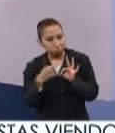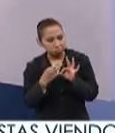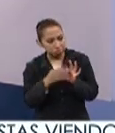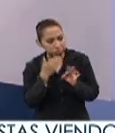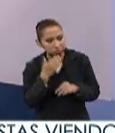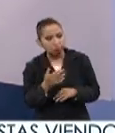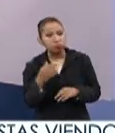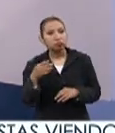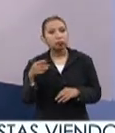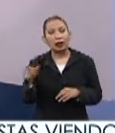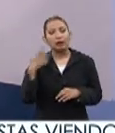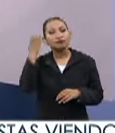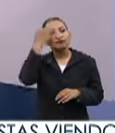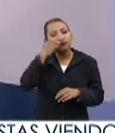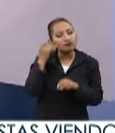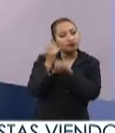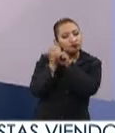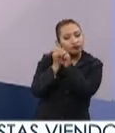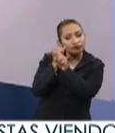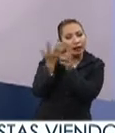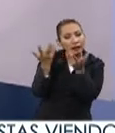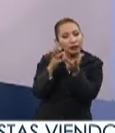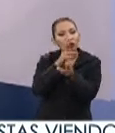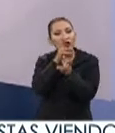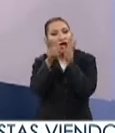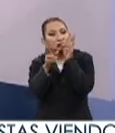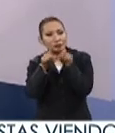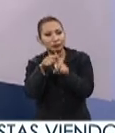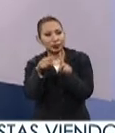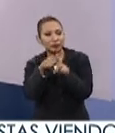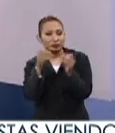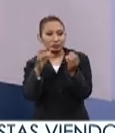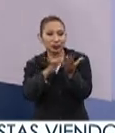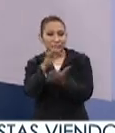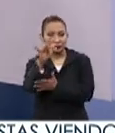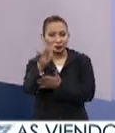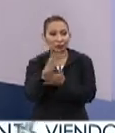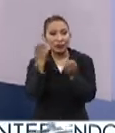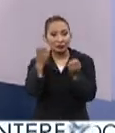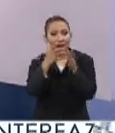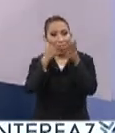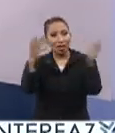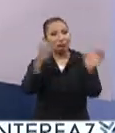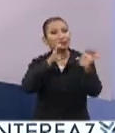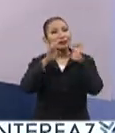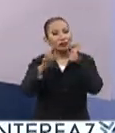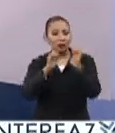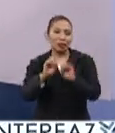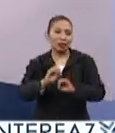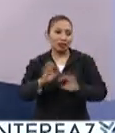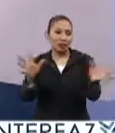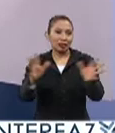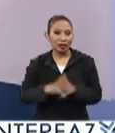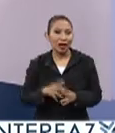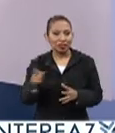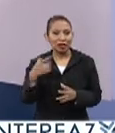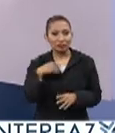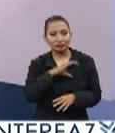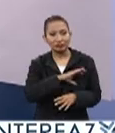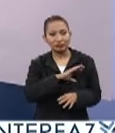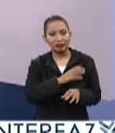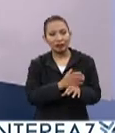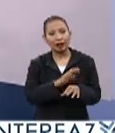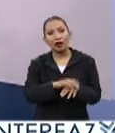contundente, explorando y logrando resultados positivos. Muchísimas gracias por esta gran entrevista y por supuesto a nuestro querido